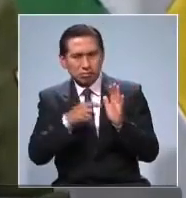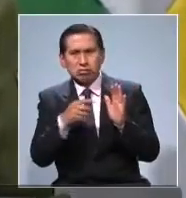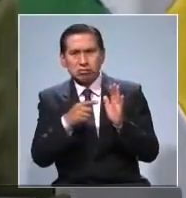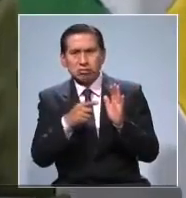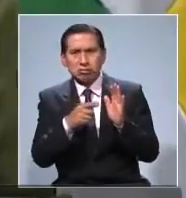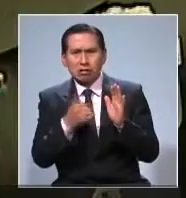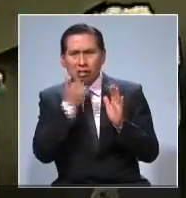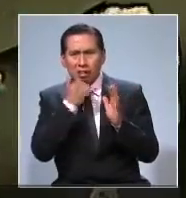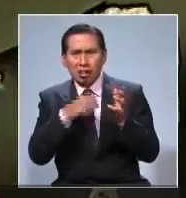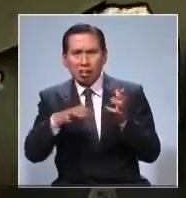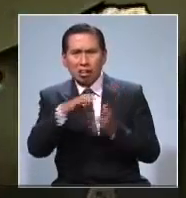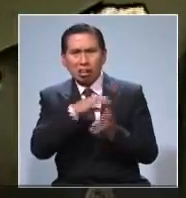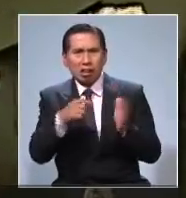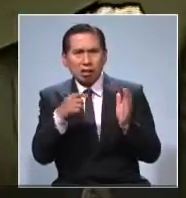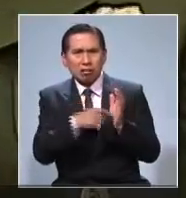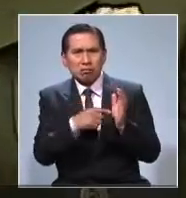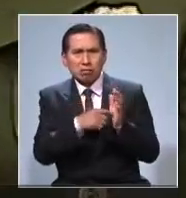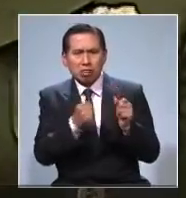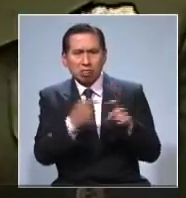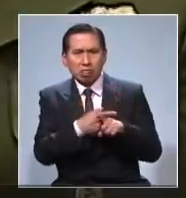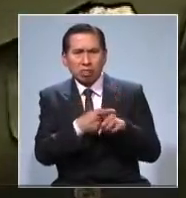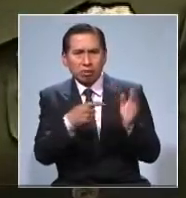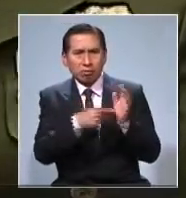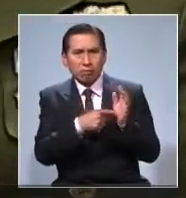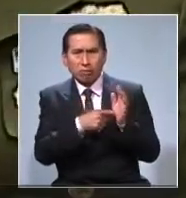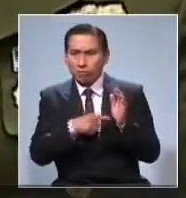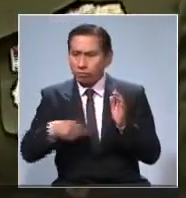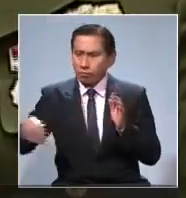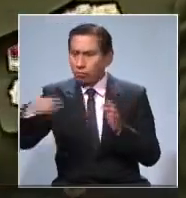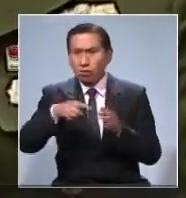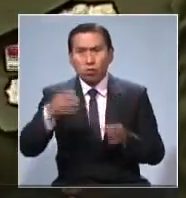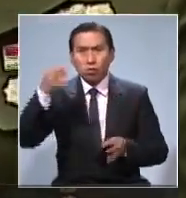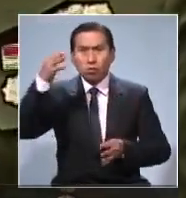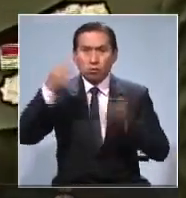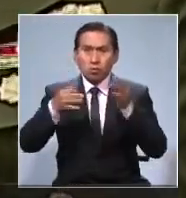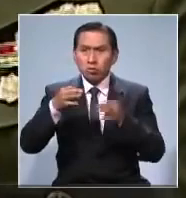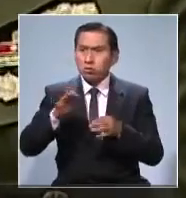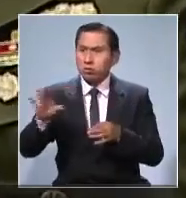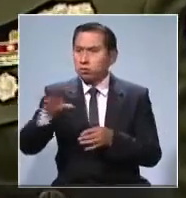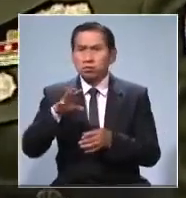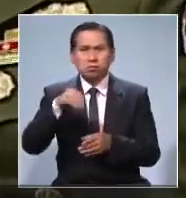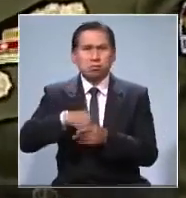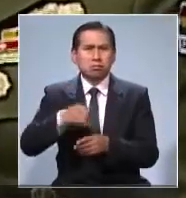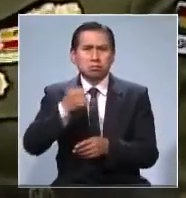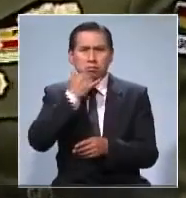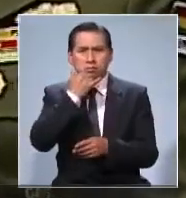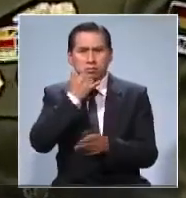es anacrónica y que ha servido a que los estamentos de justicia interna